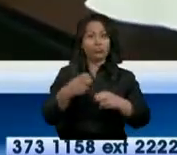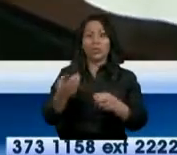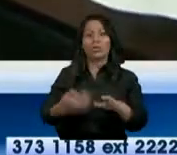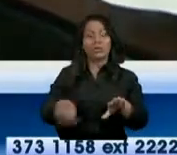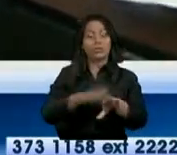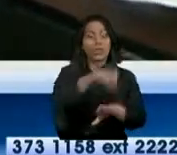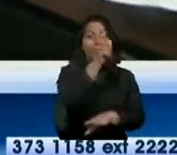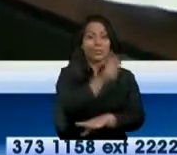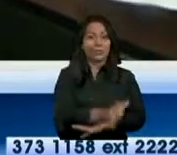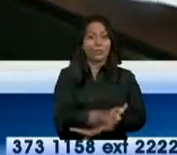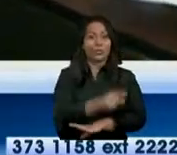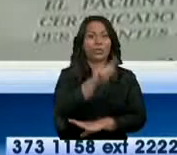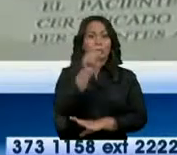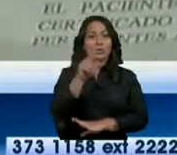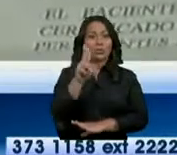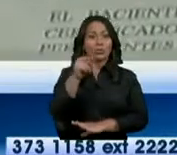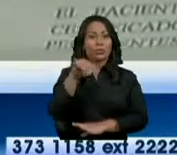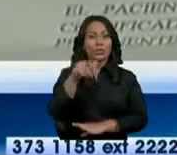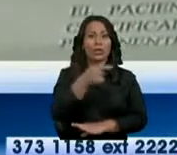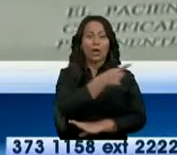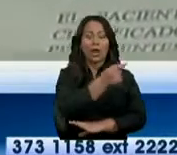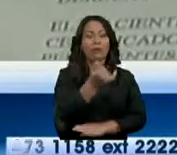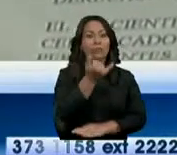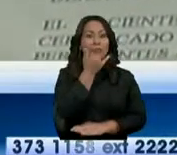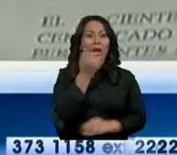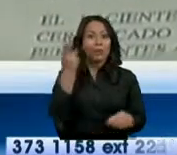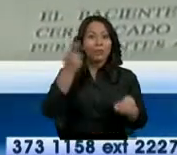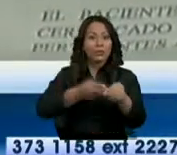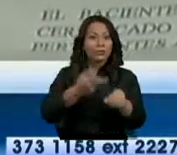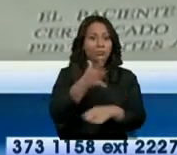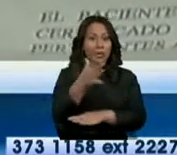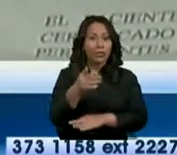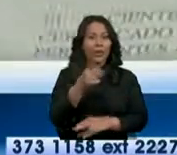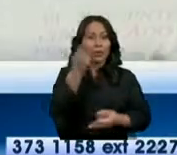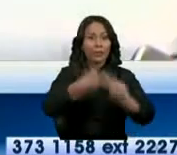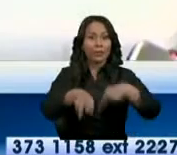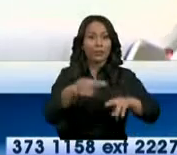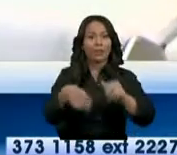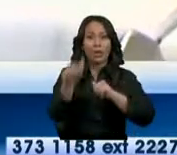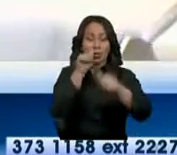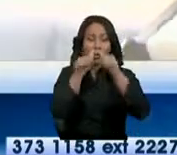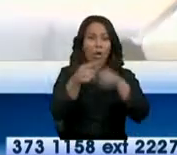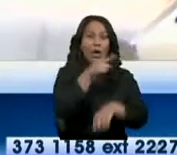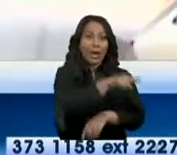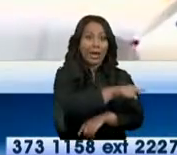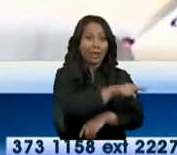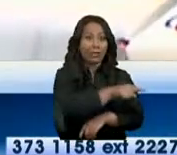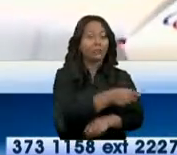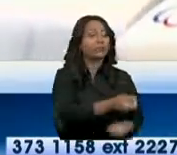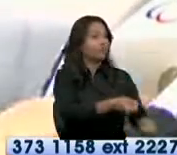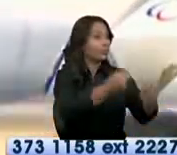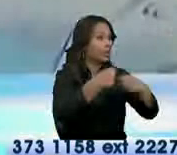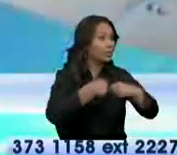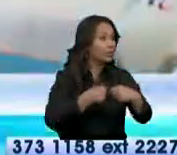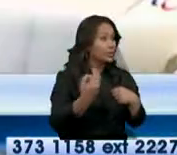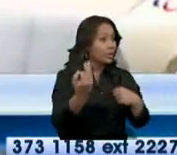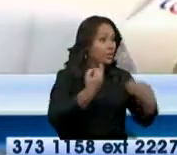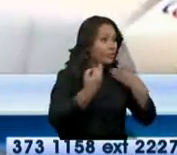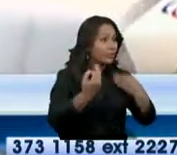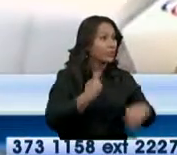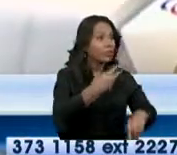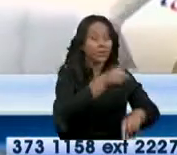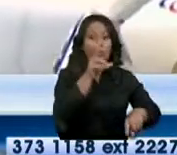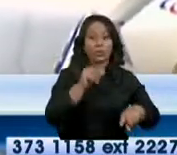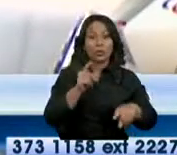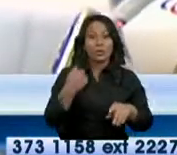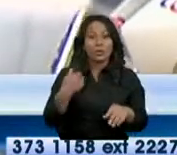Zúñiga, suspendido por una audiencia fallida en un caso de narcotráfico. Se ha abierto el expediente pertinente. Si no justifica